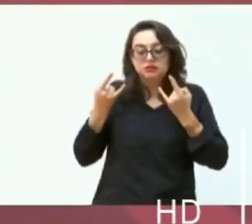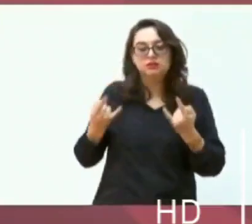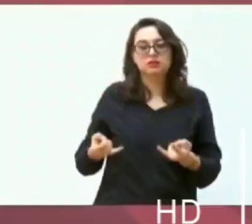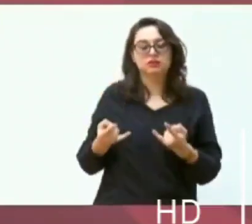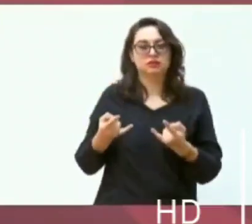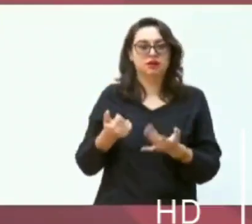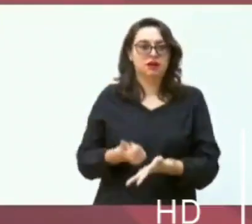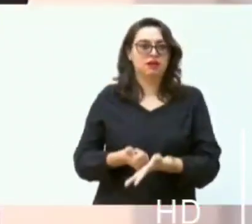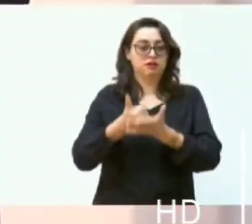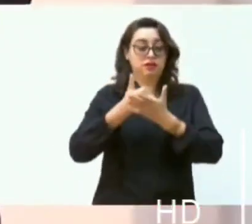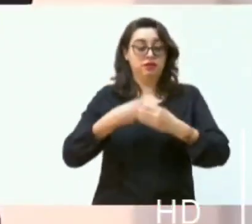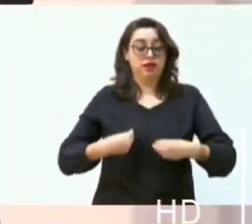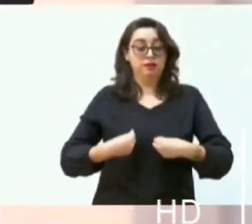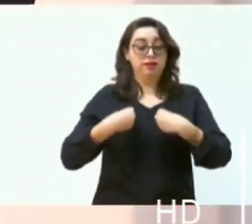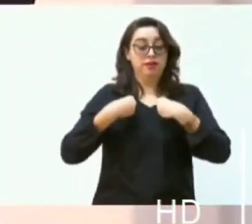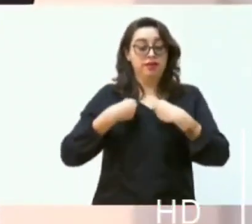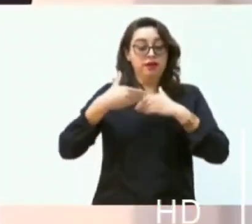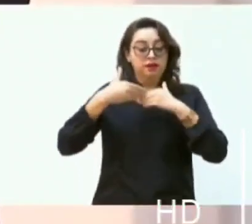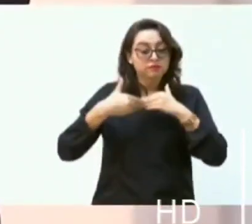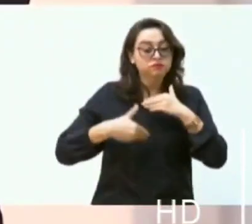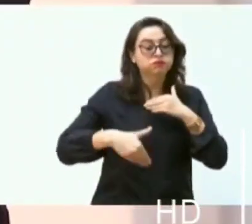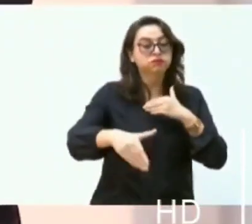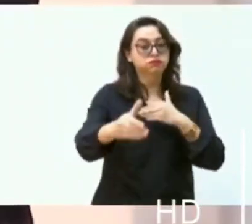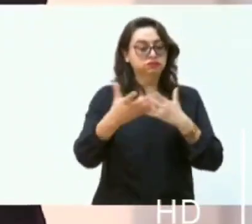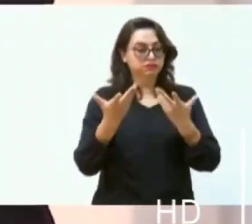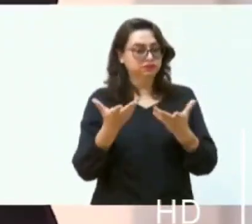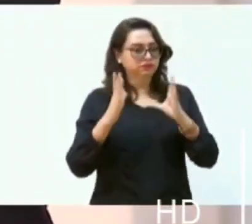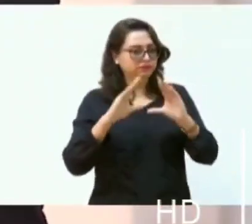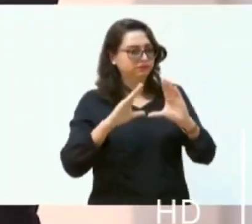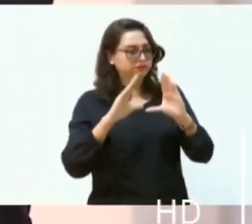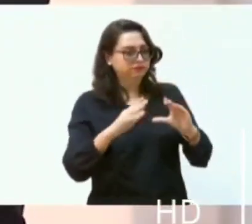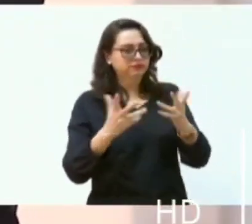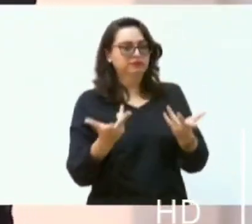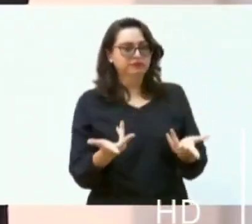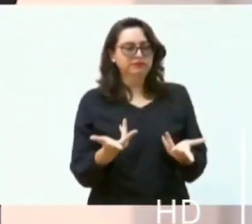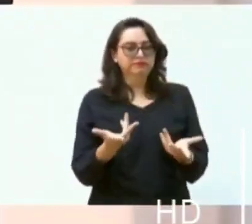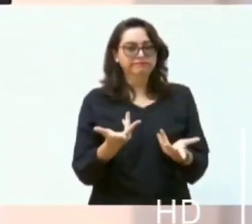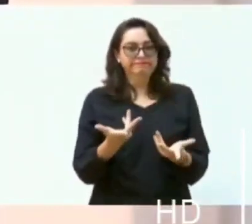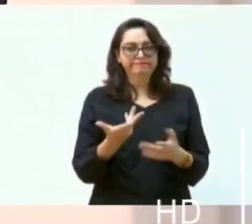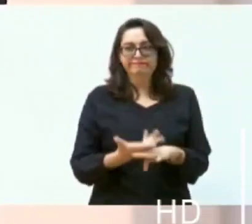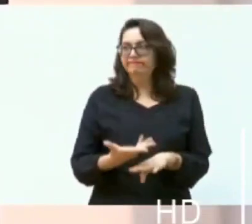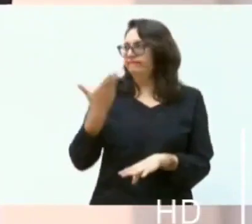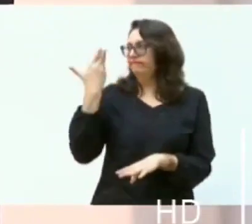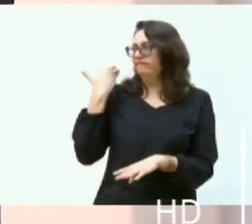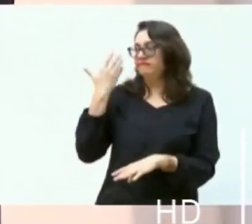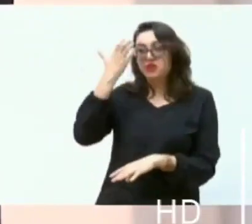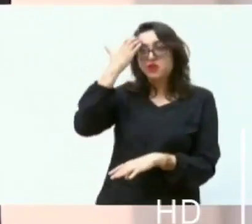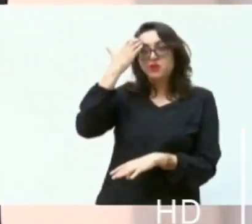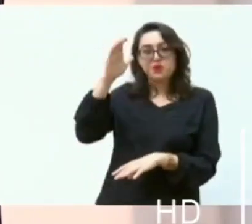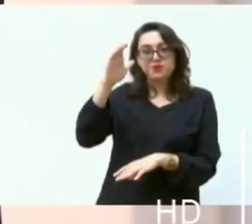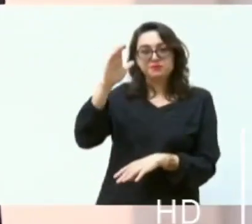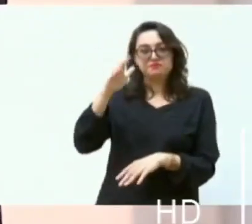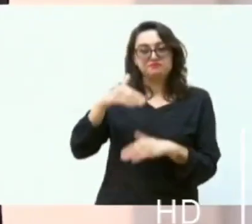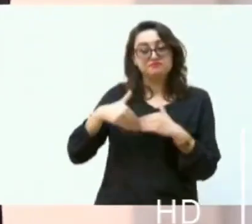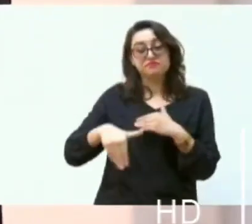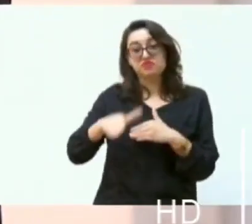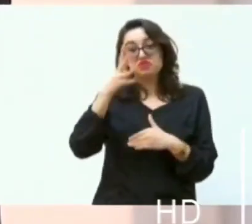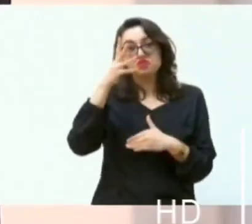la vida. Quien no sabe de dónde viene, difícilmente va a saber hacia dónde